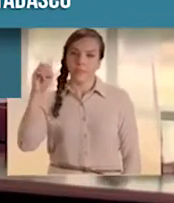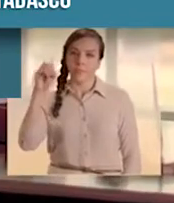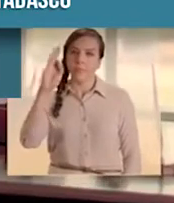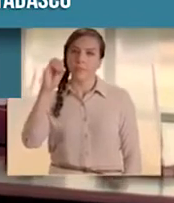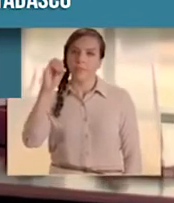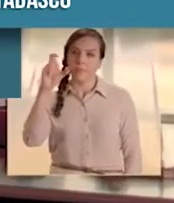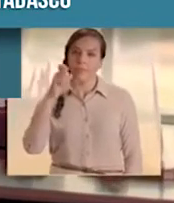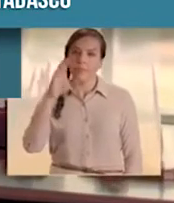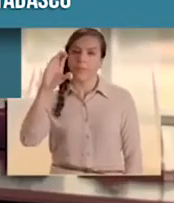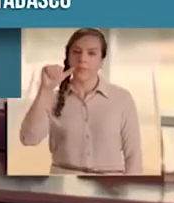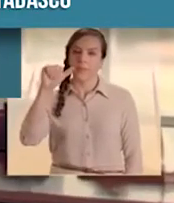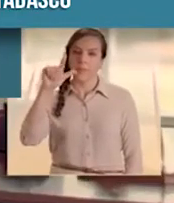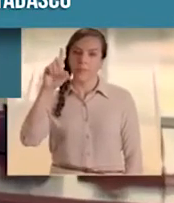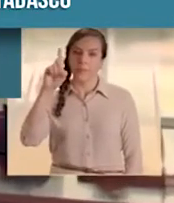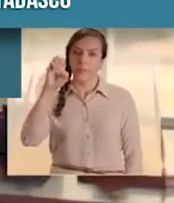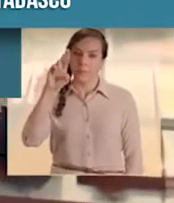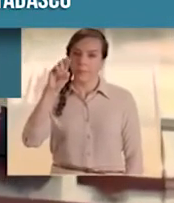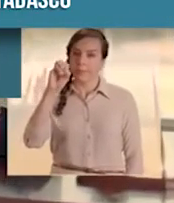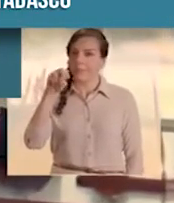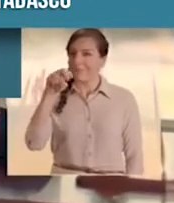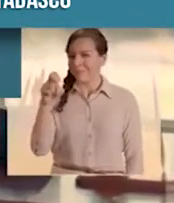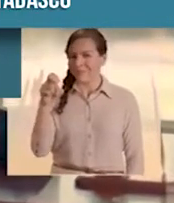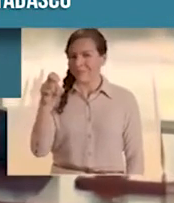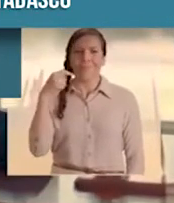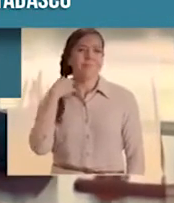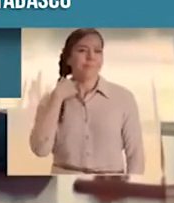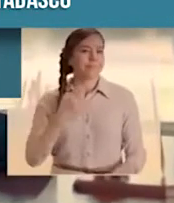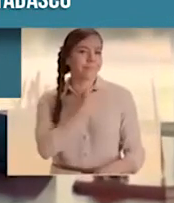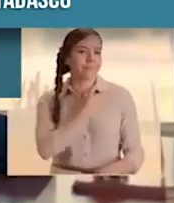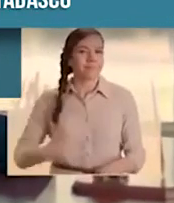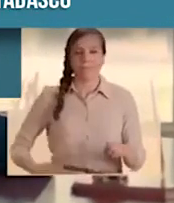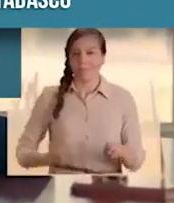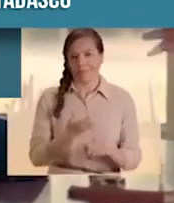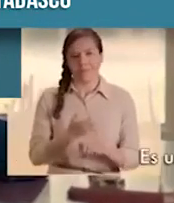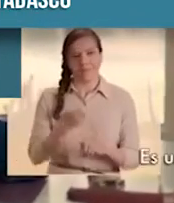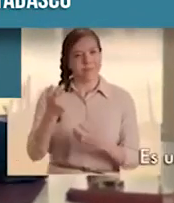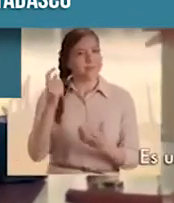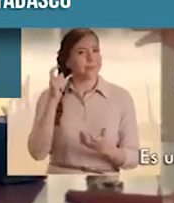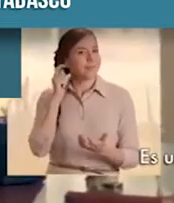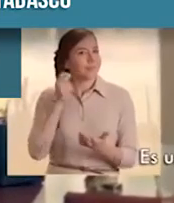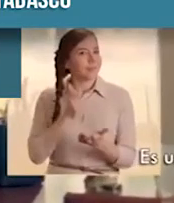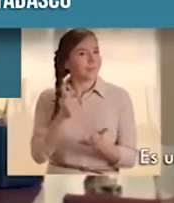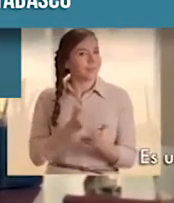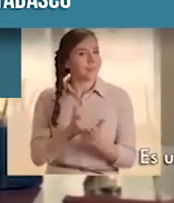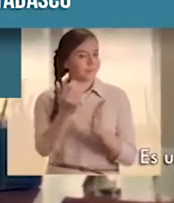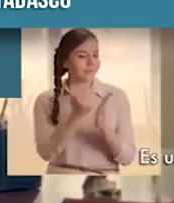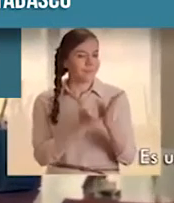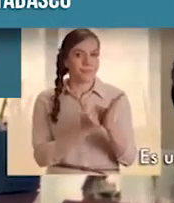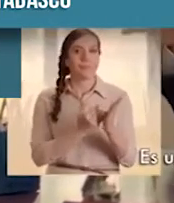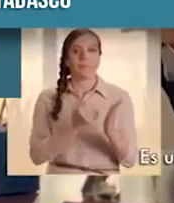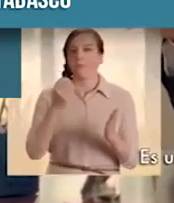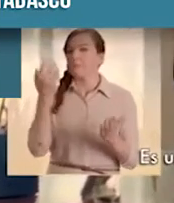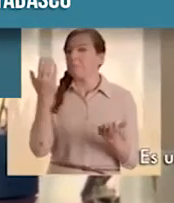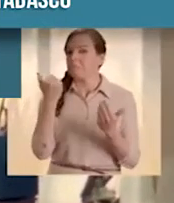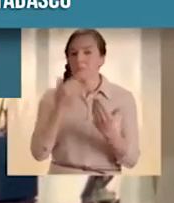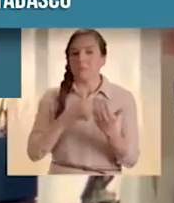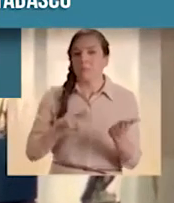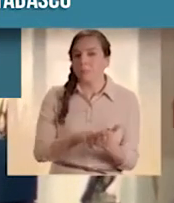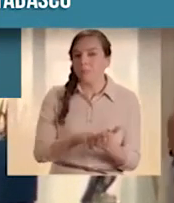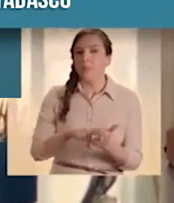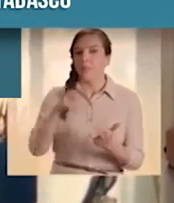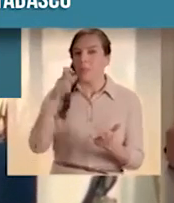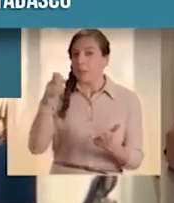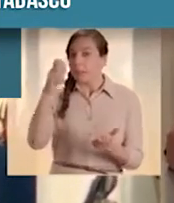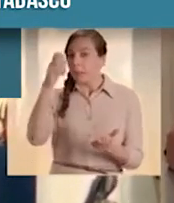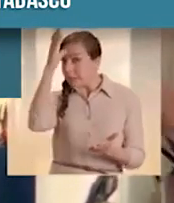28 y 29 de este mes, el candidato de la coalición Juntos Haremos Historia, Andrés Manuel López Obrador, acompañará